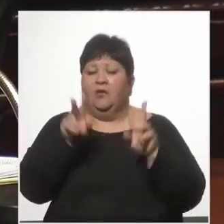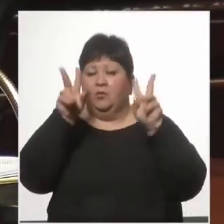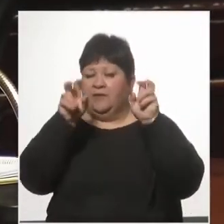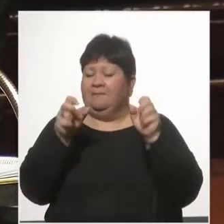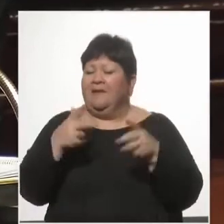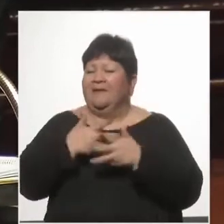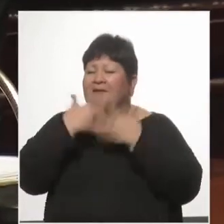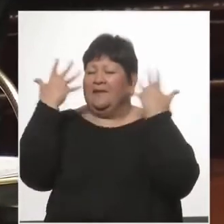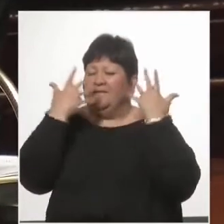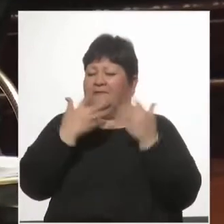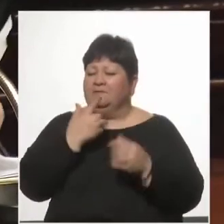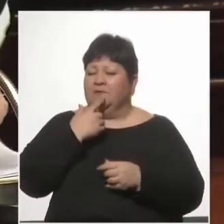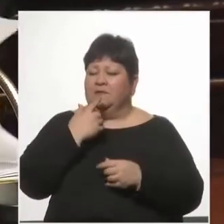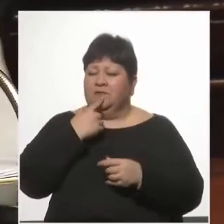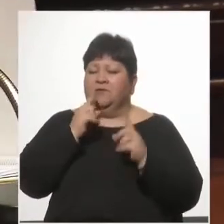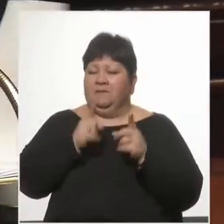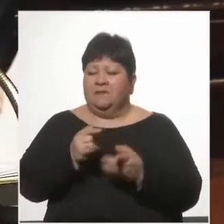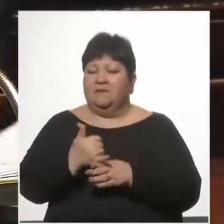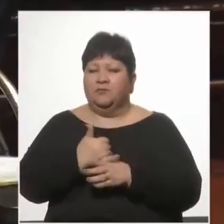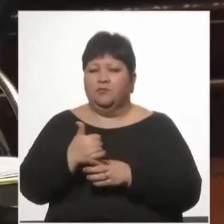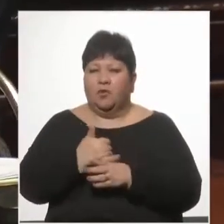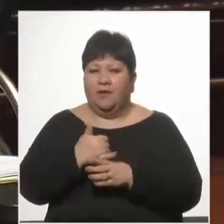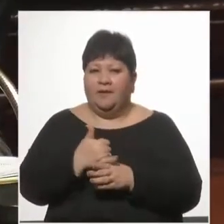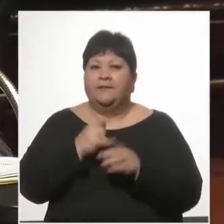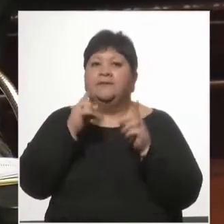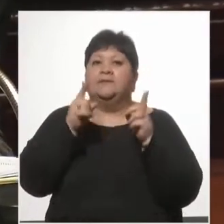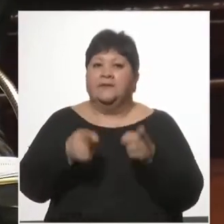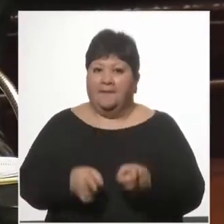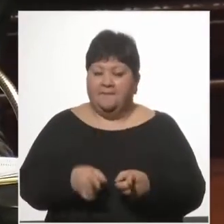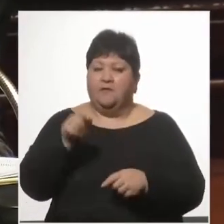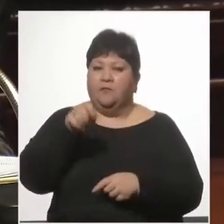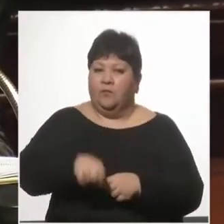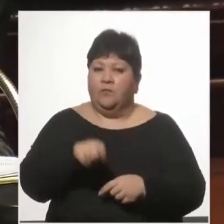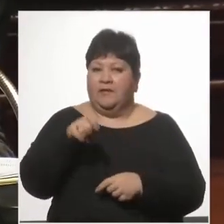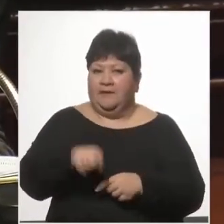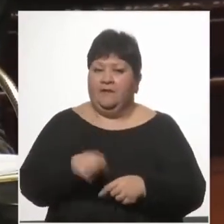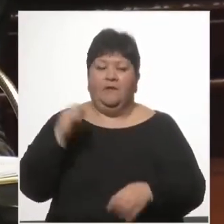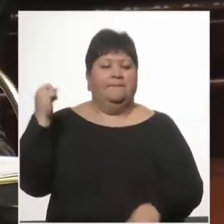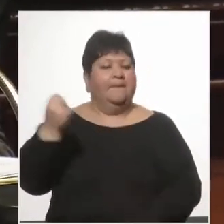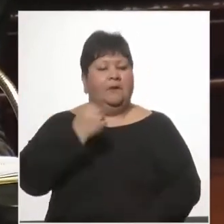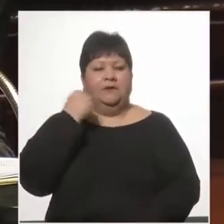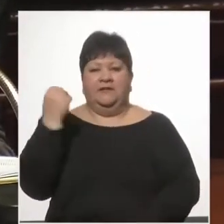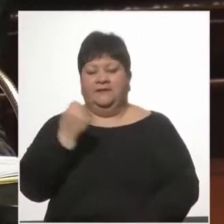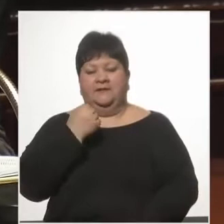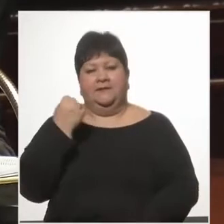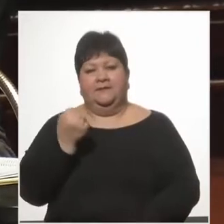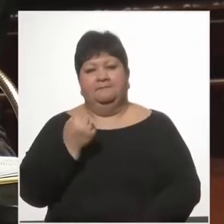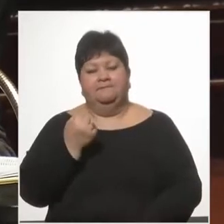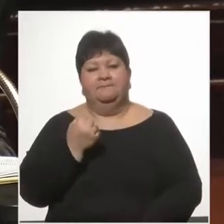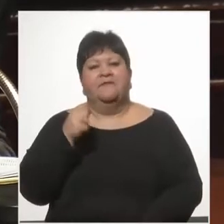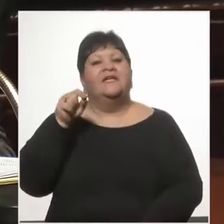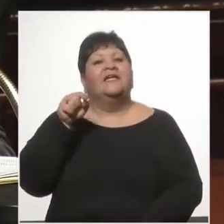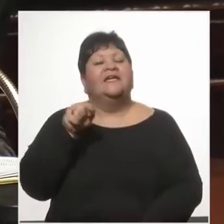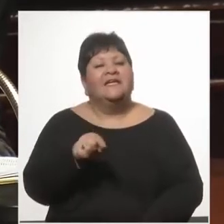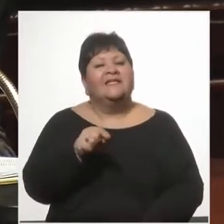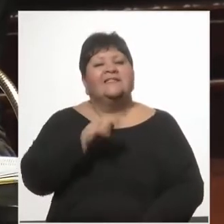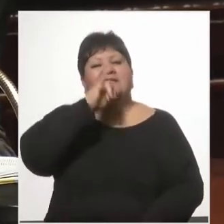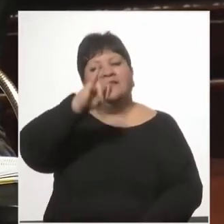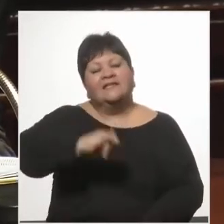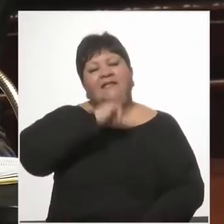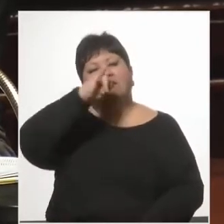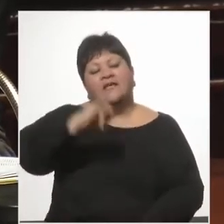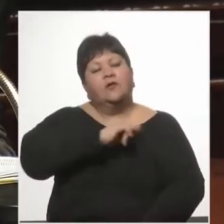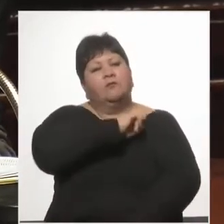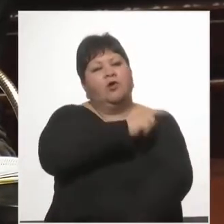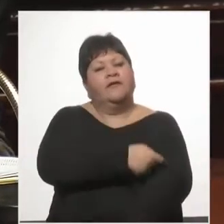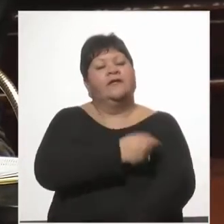gravedad política, institucional y también jurídica trascendente. Todo ese relato que el Poder